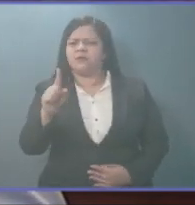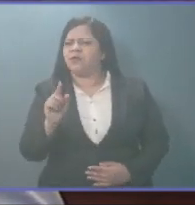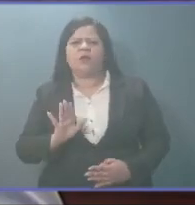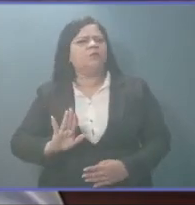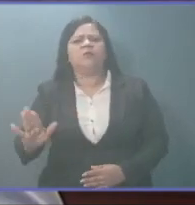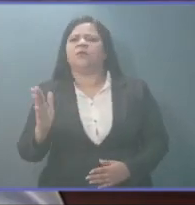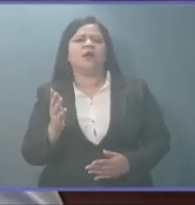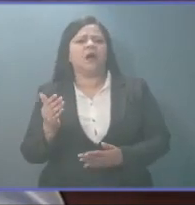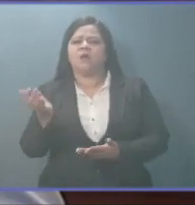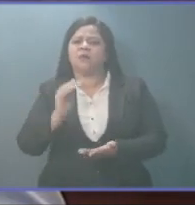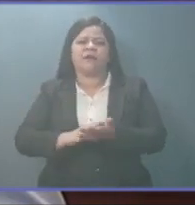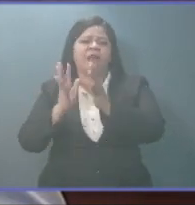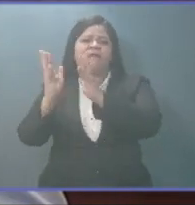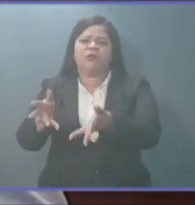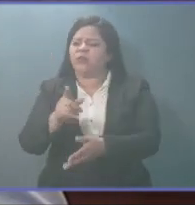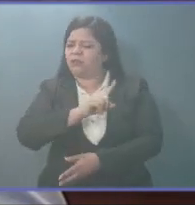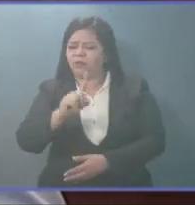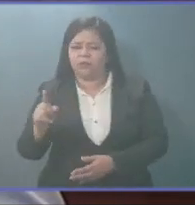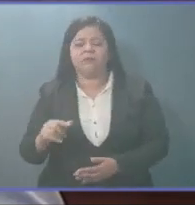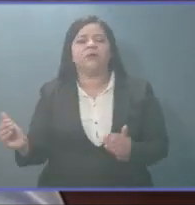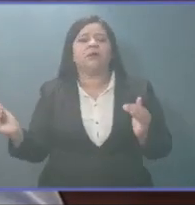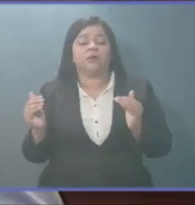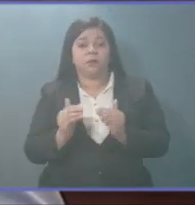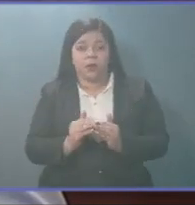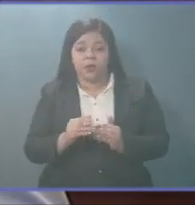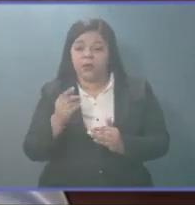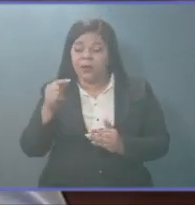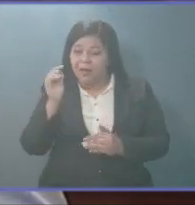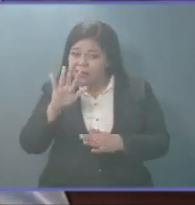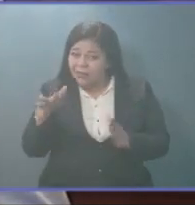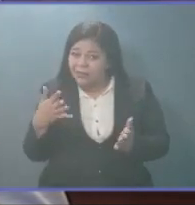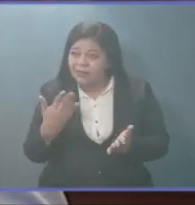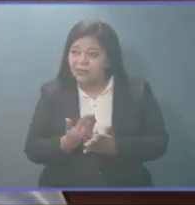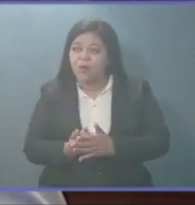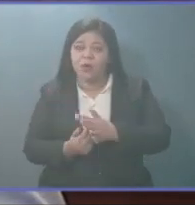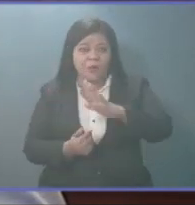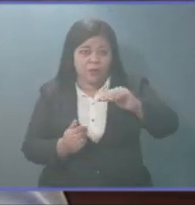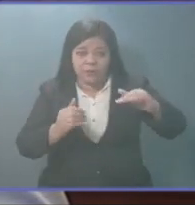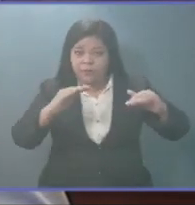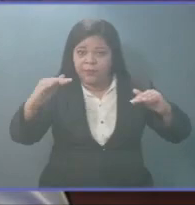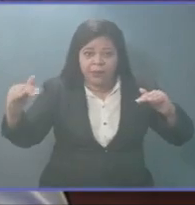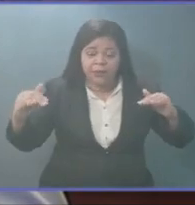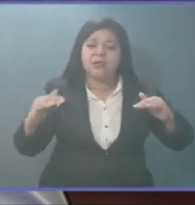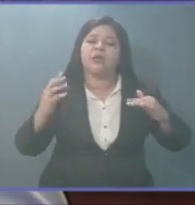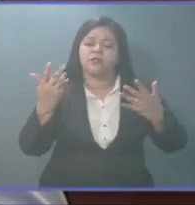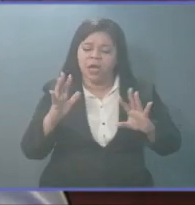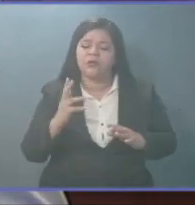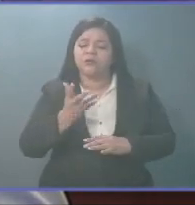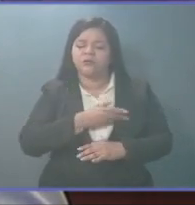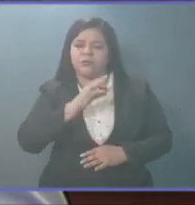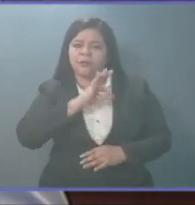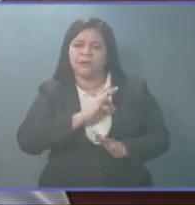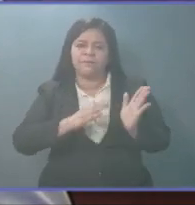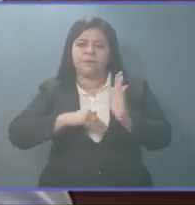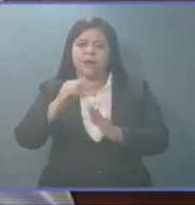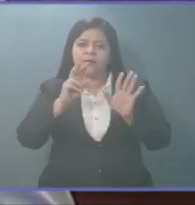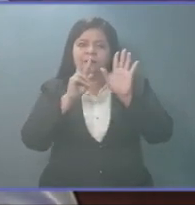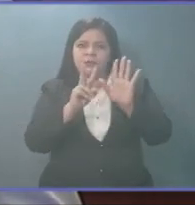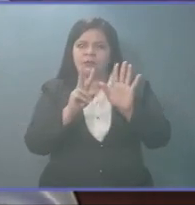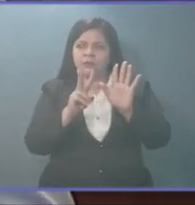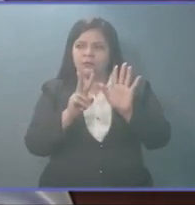estar desatendidos. Así, al estar en todo el territorio nacional, hoy hemos beneficiado a más de